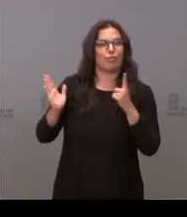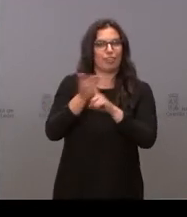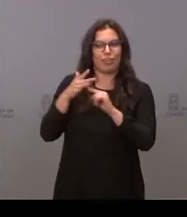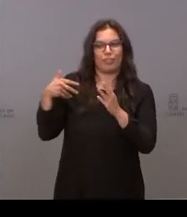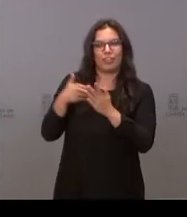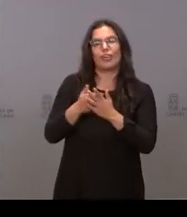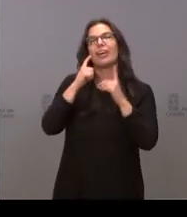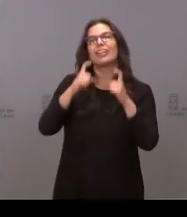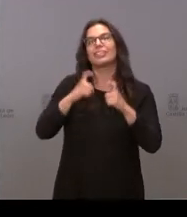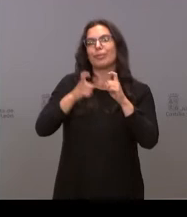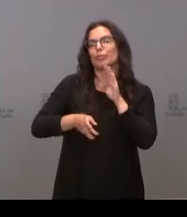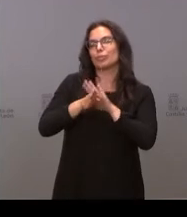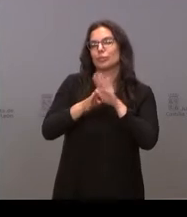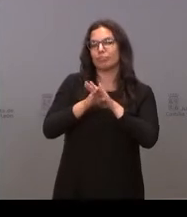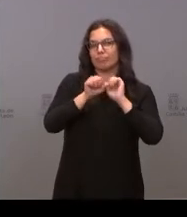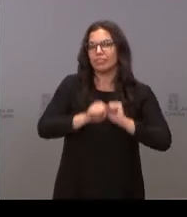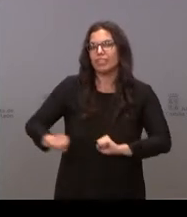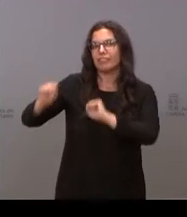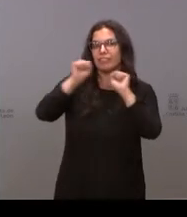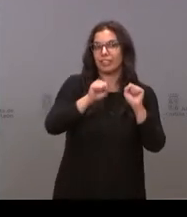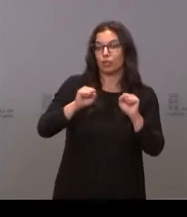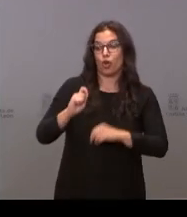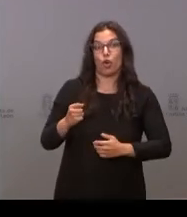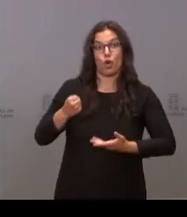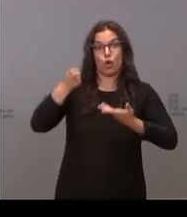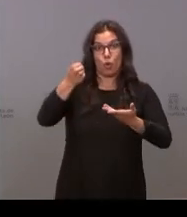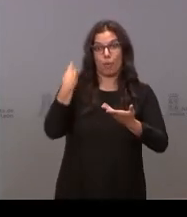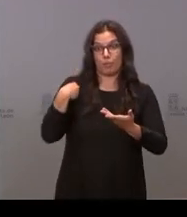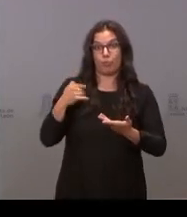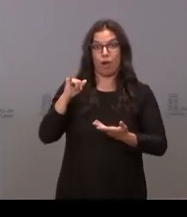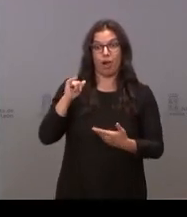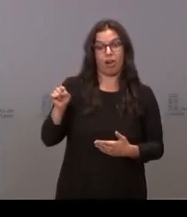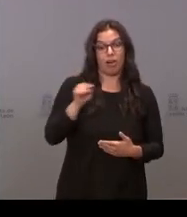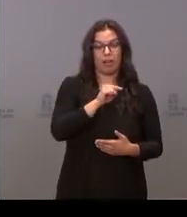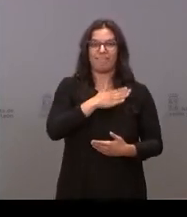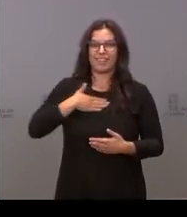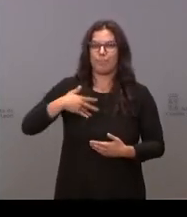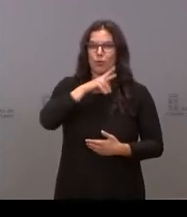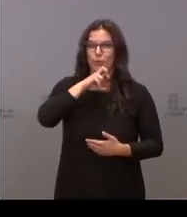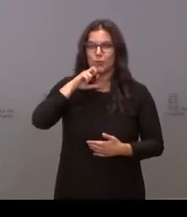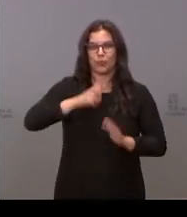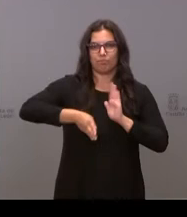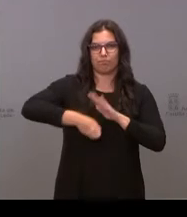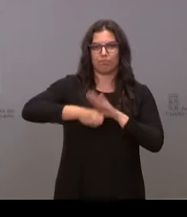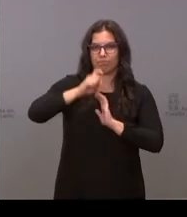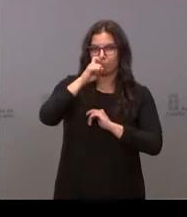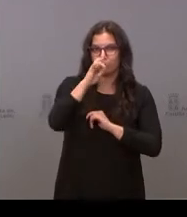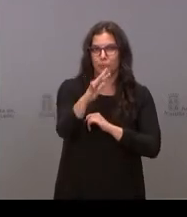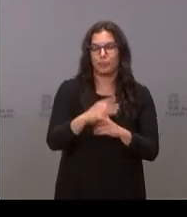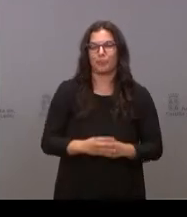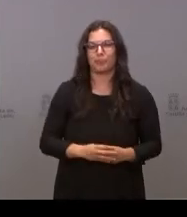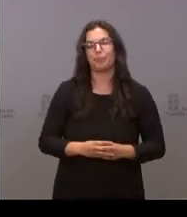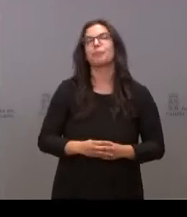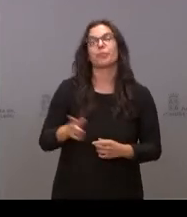seguir defendiendo los títulos que ahora mismo tenemos nosotros en nuestro haber. Nos abre